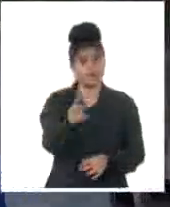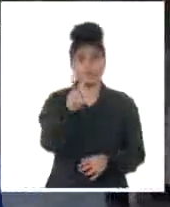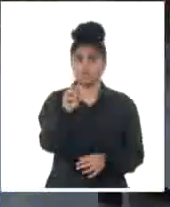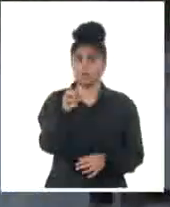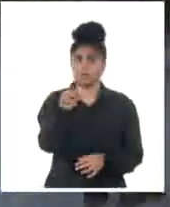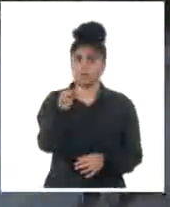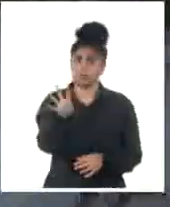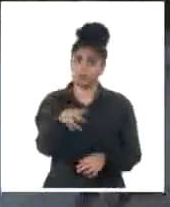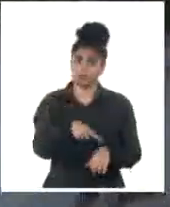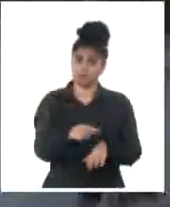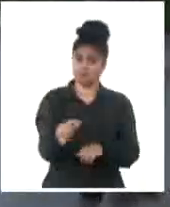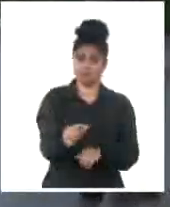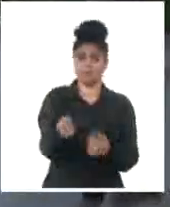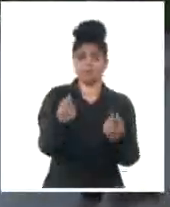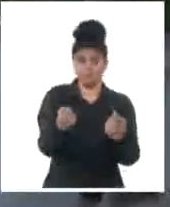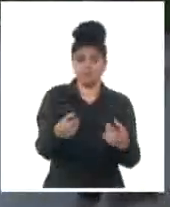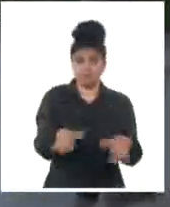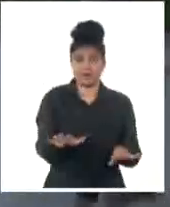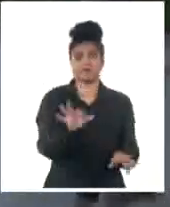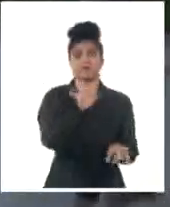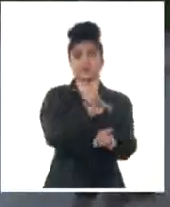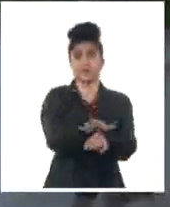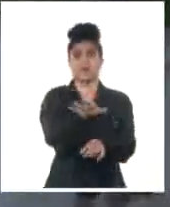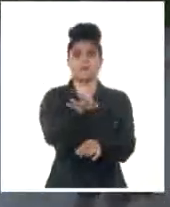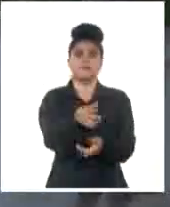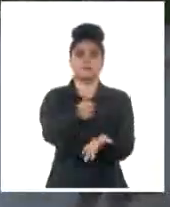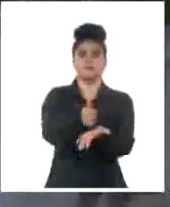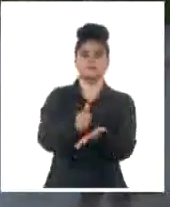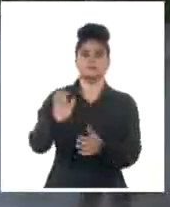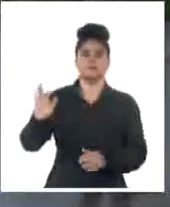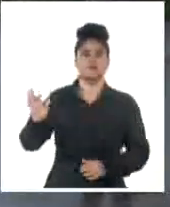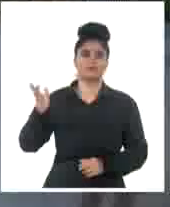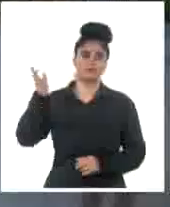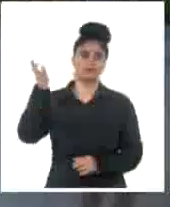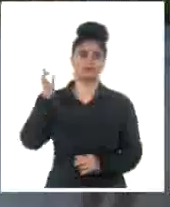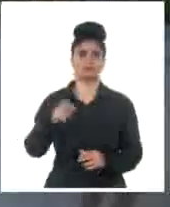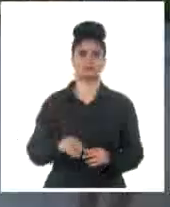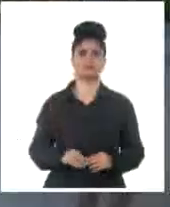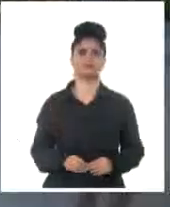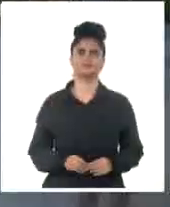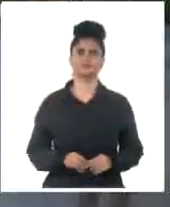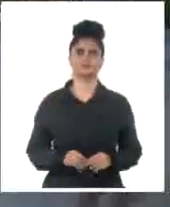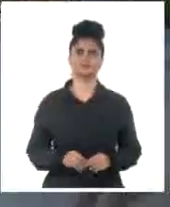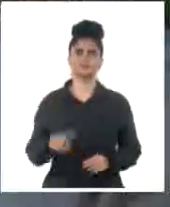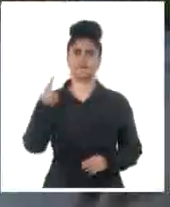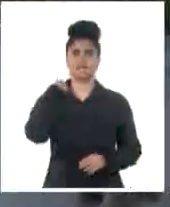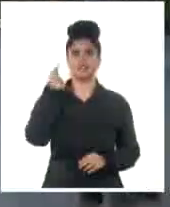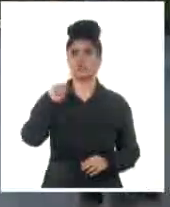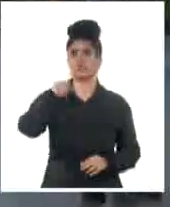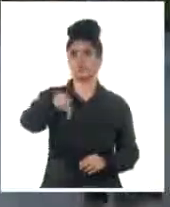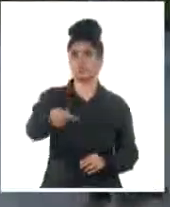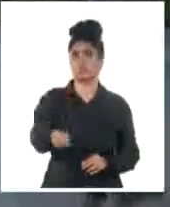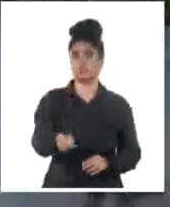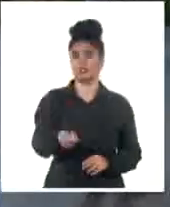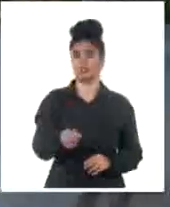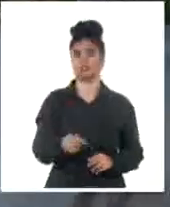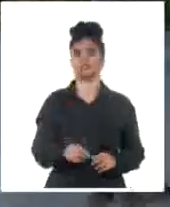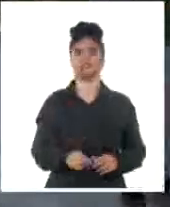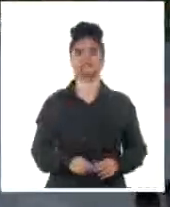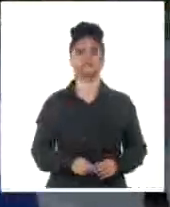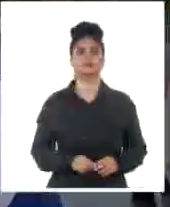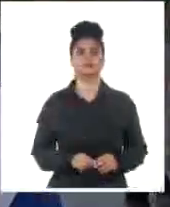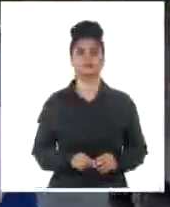estamos pensando ya desde ya en la Paralimpiada del año siguiente, que son